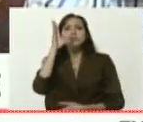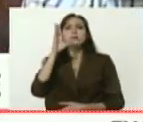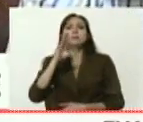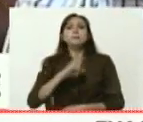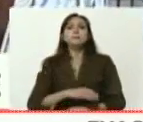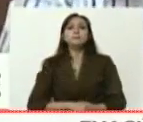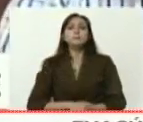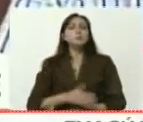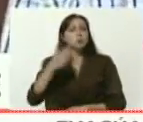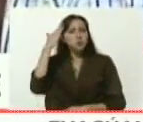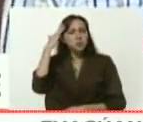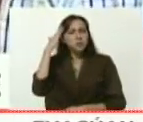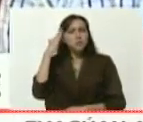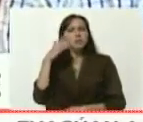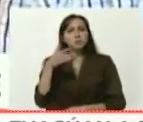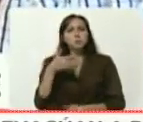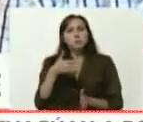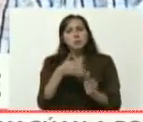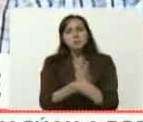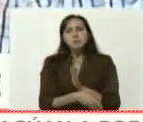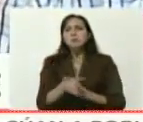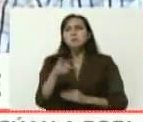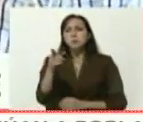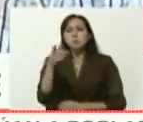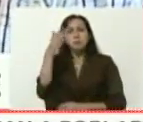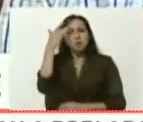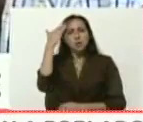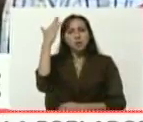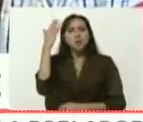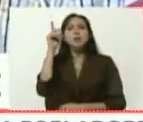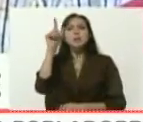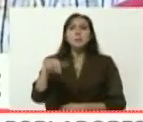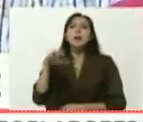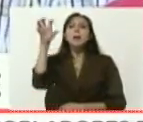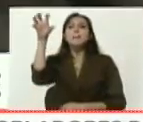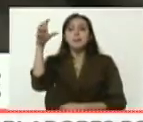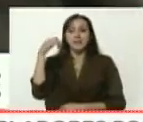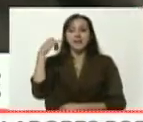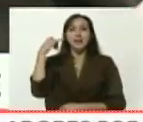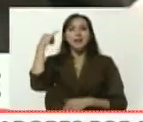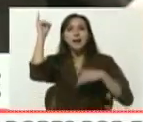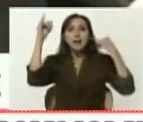que significa para usted y para la patria este acto,